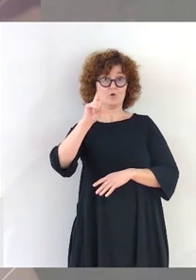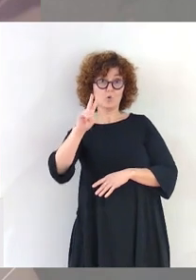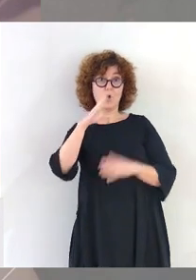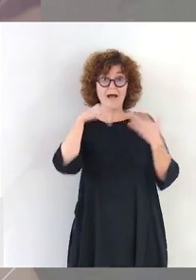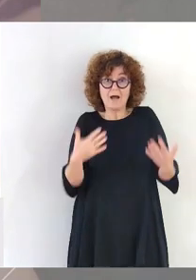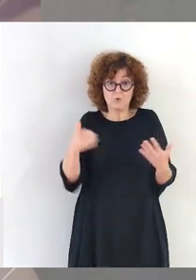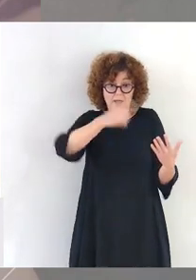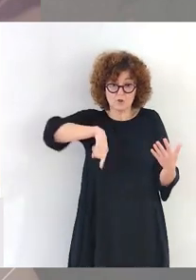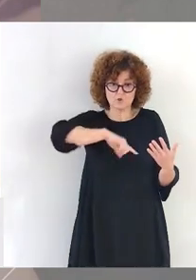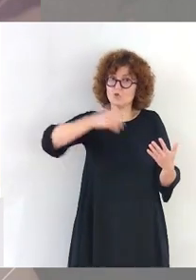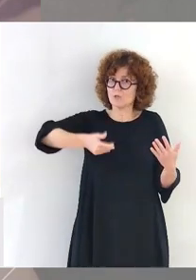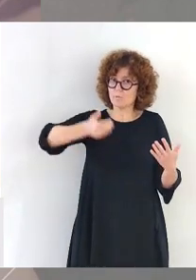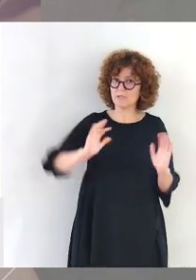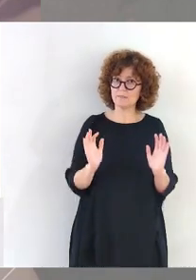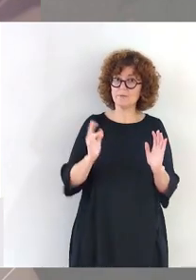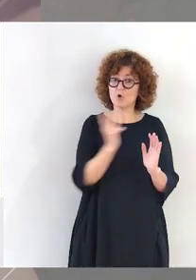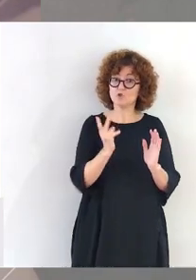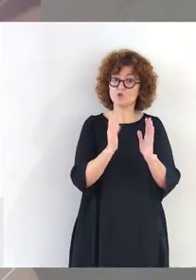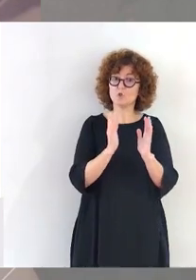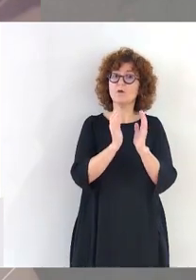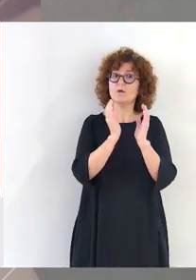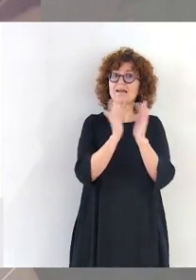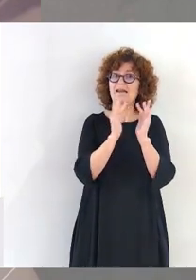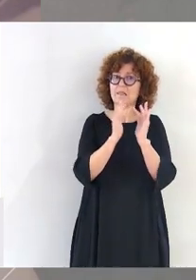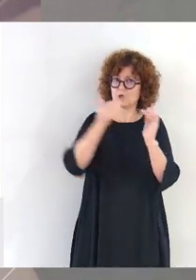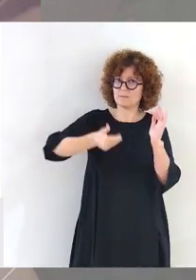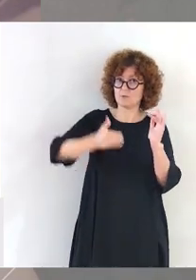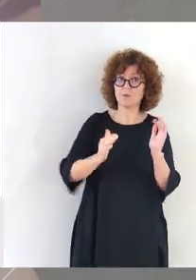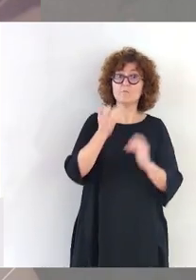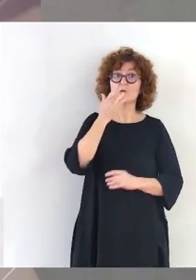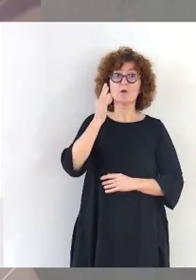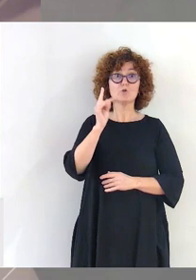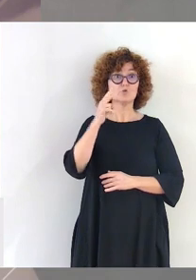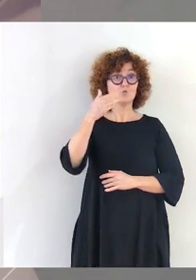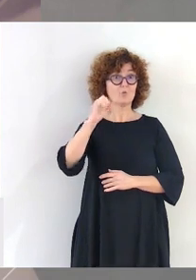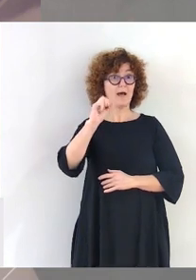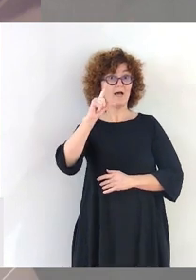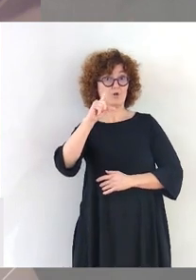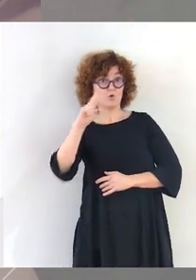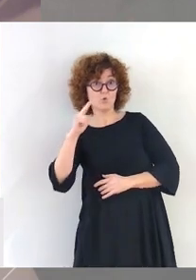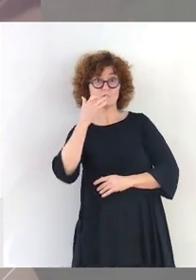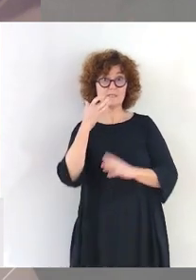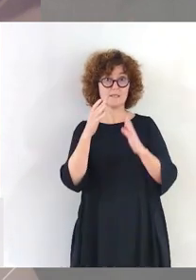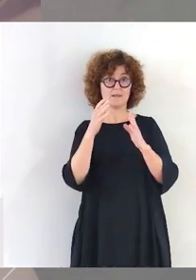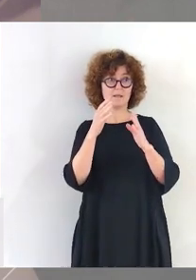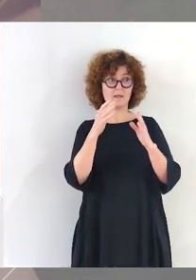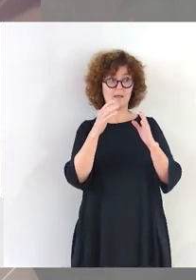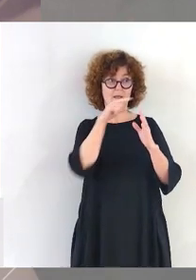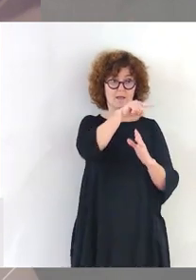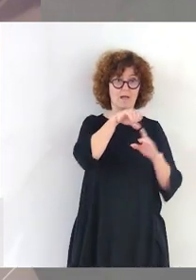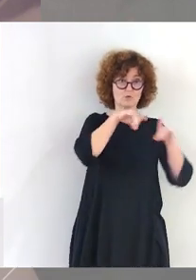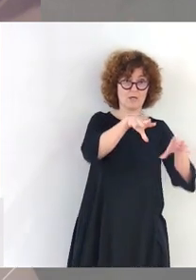pero es que lo es o sea par parece imposible eh tubalu A cambio de que Australia acepte